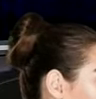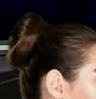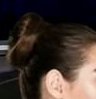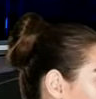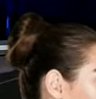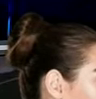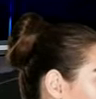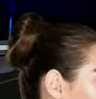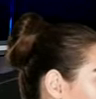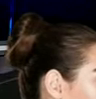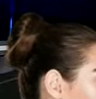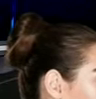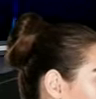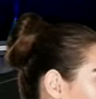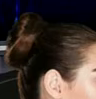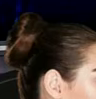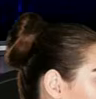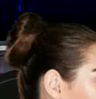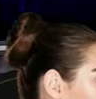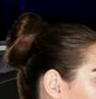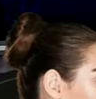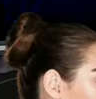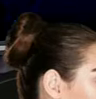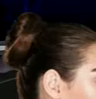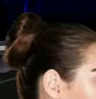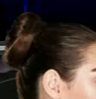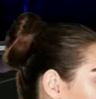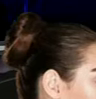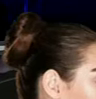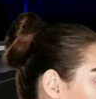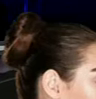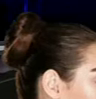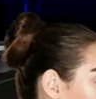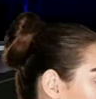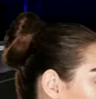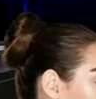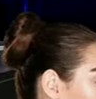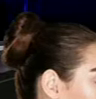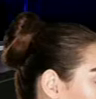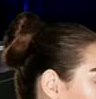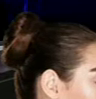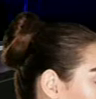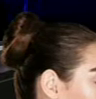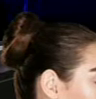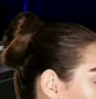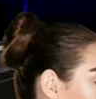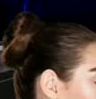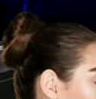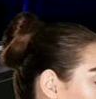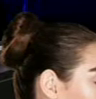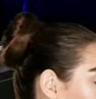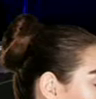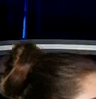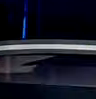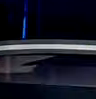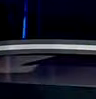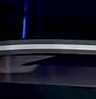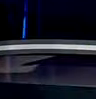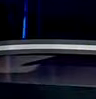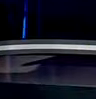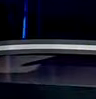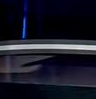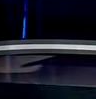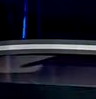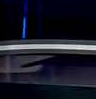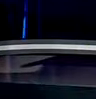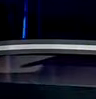hablar acerca de innovaciones tecnológicas e inteligencia artificial. Hora de presentar, de saludar en todo caso a nuestro querido amigo